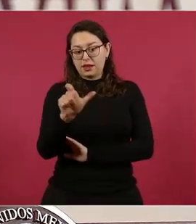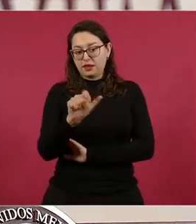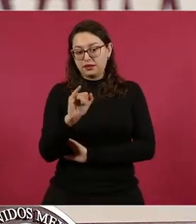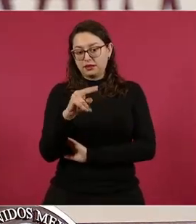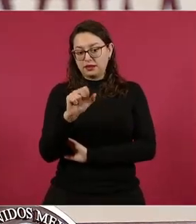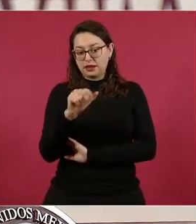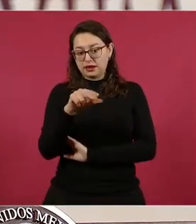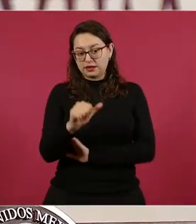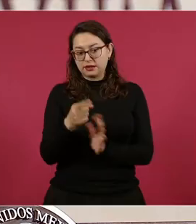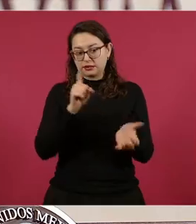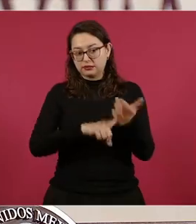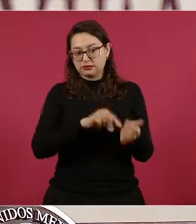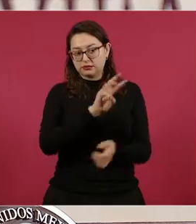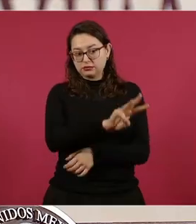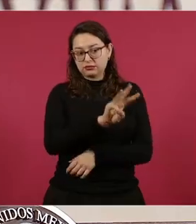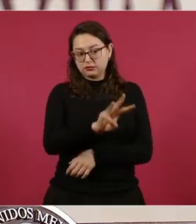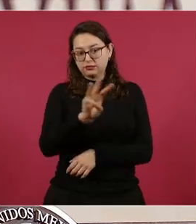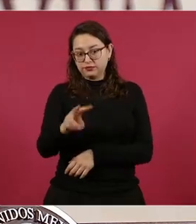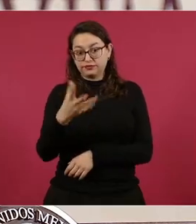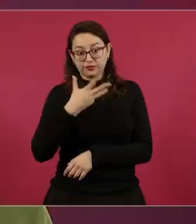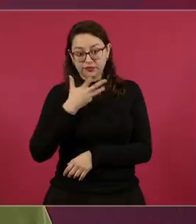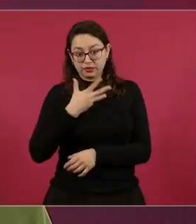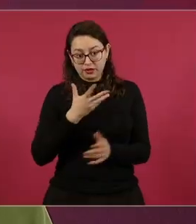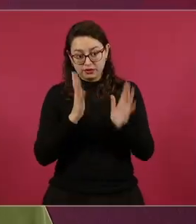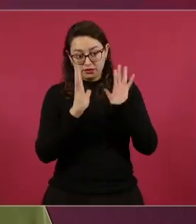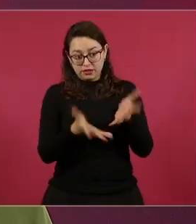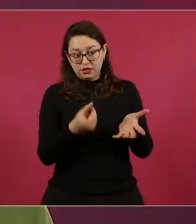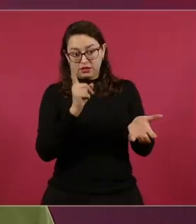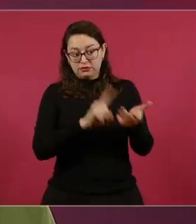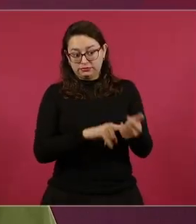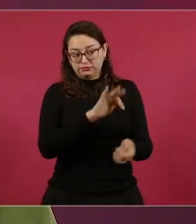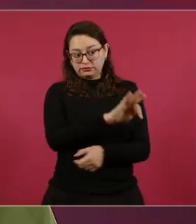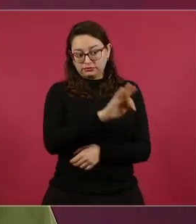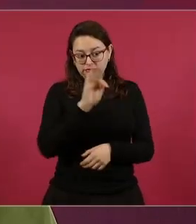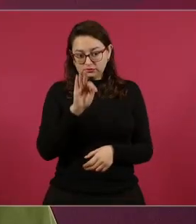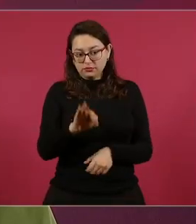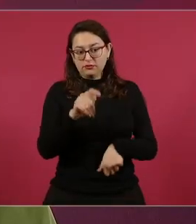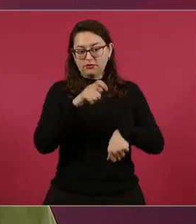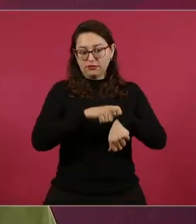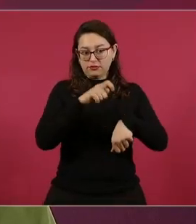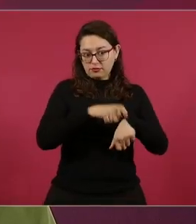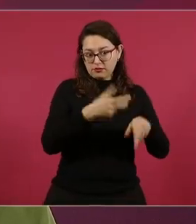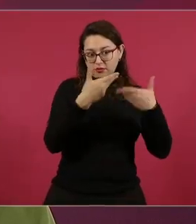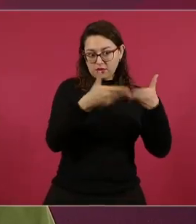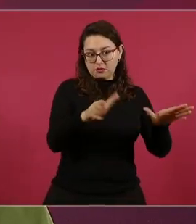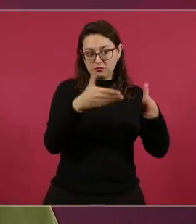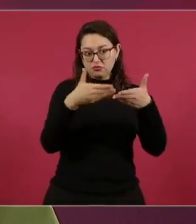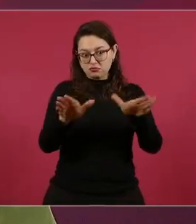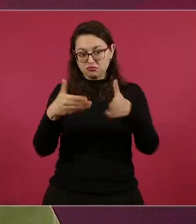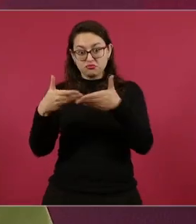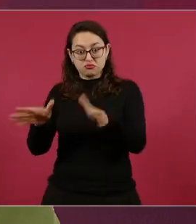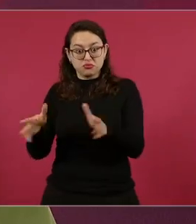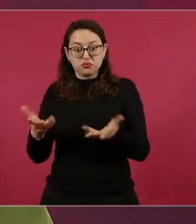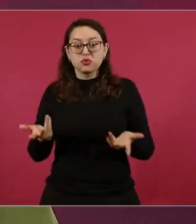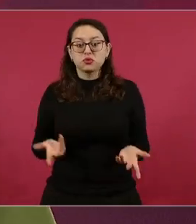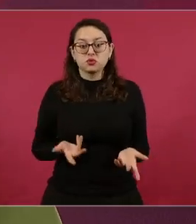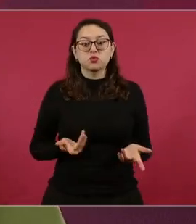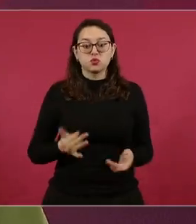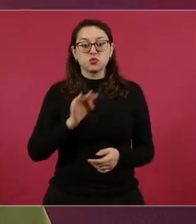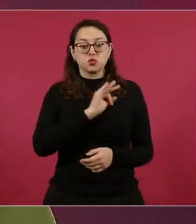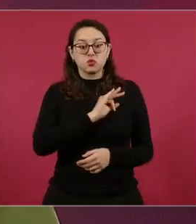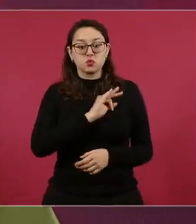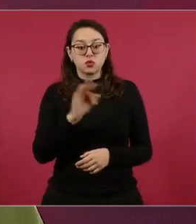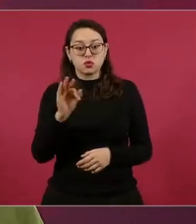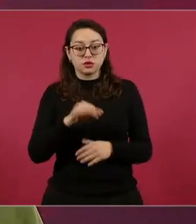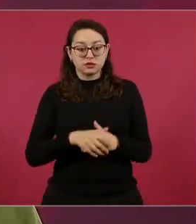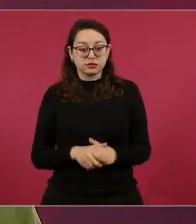tiene ahí todos los destinos con las fechas. Repito, hasta fue cuando se puso la información